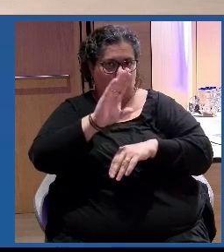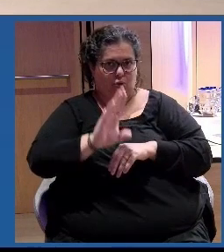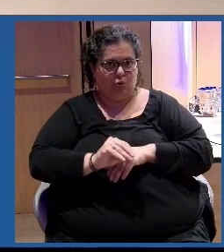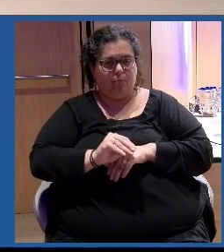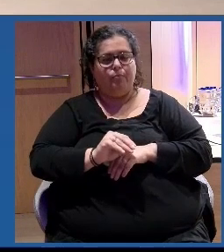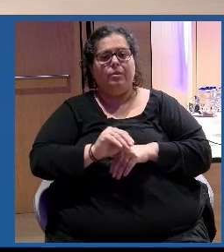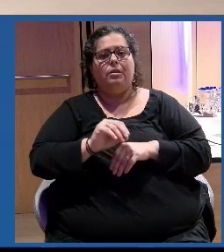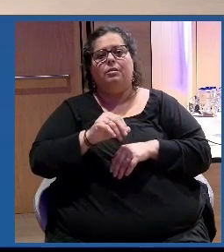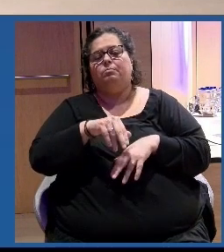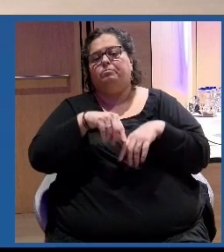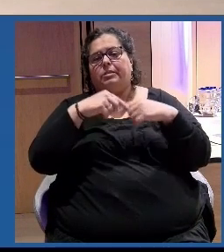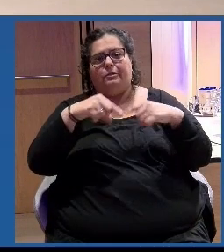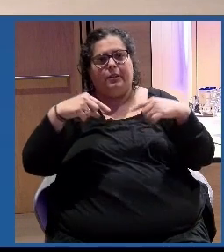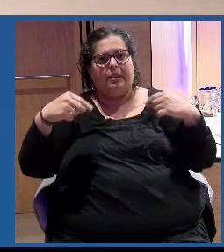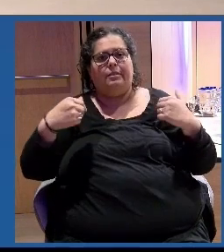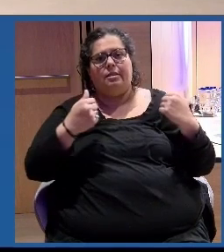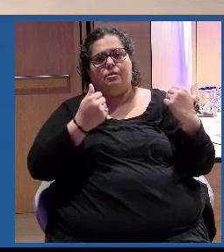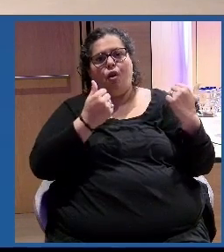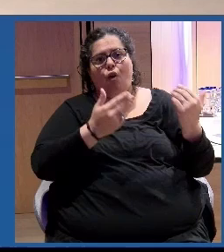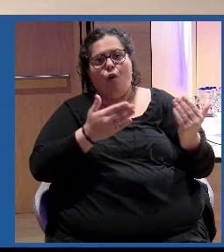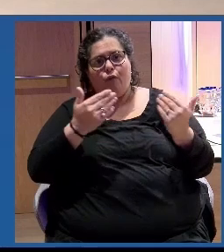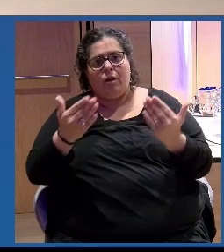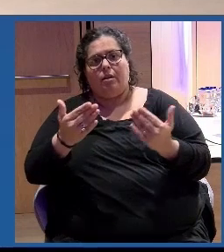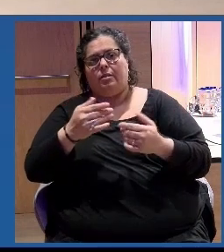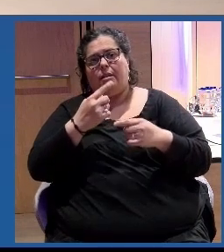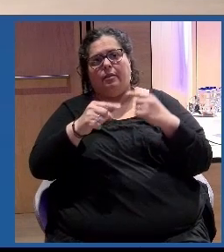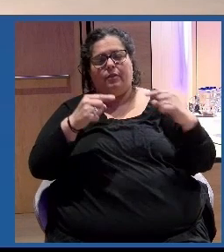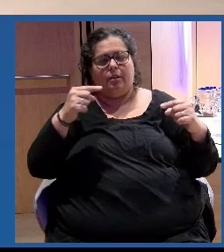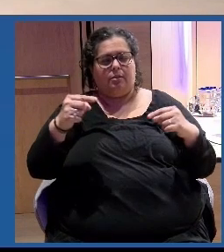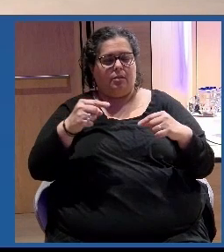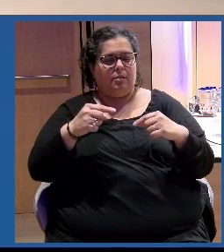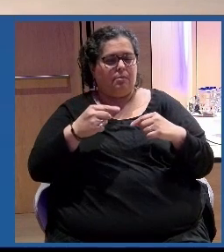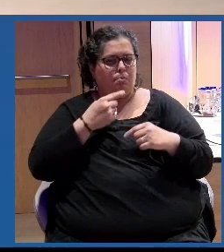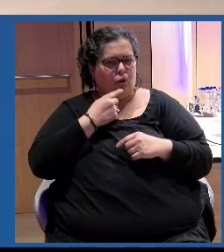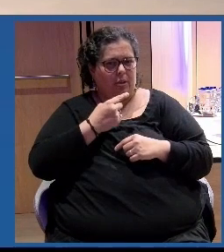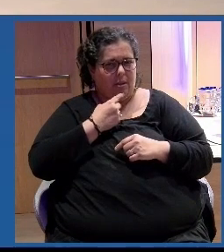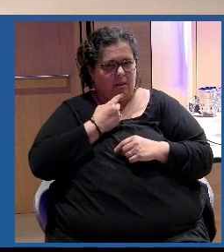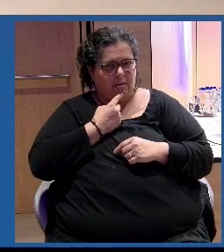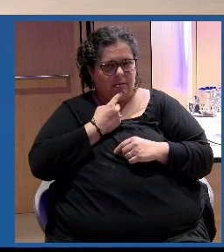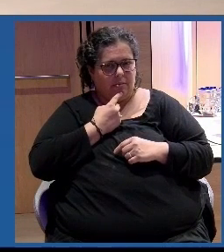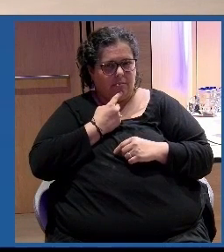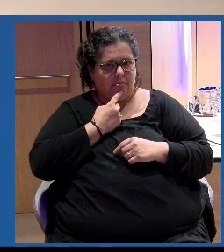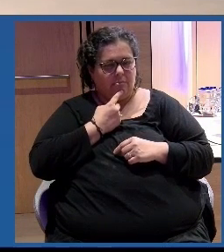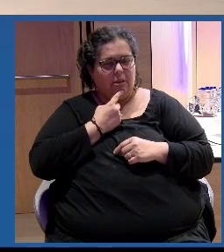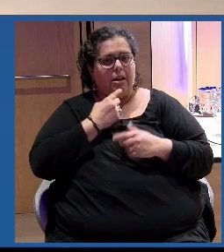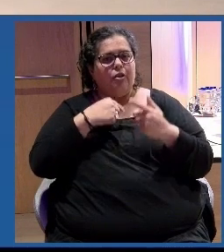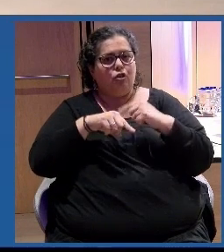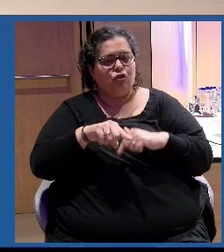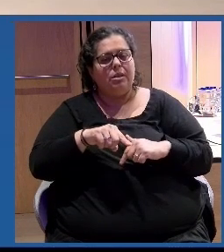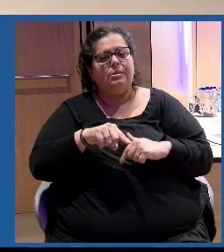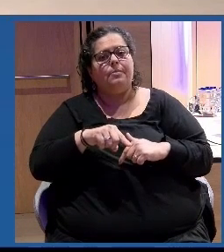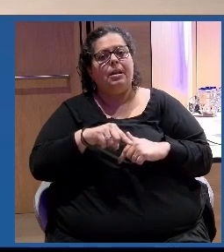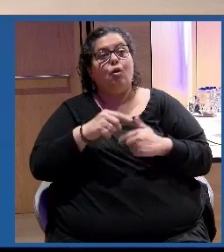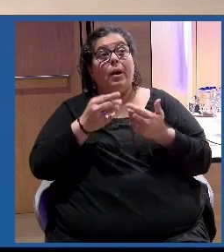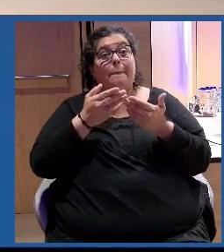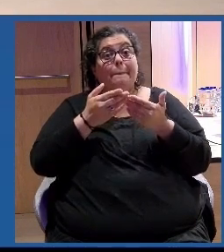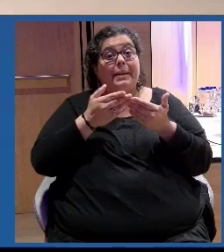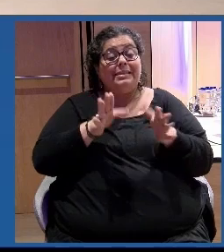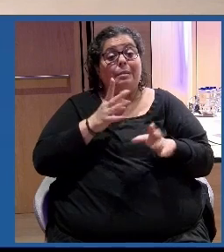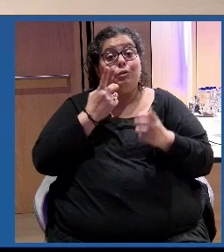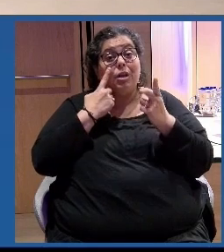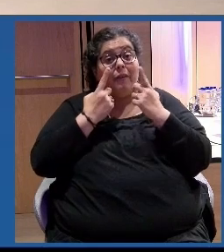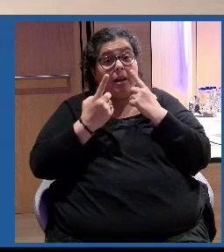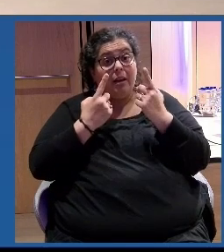su oferta electoral o política según corresponda. Entonces lo que estamos empezando a ver es qué pasa en